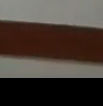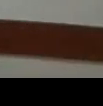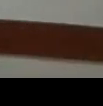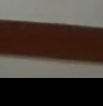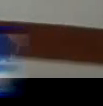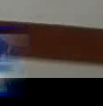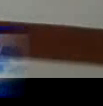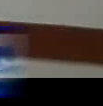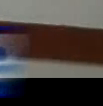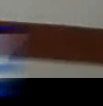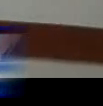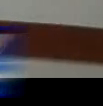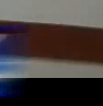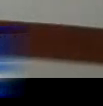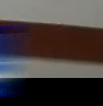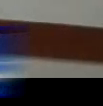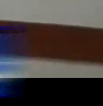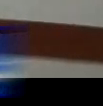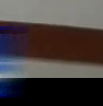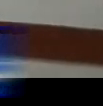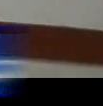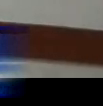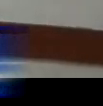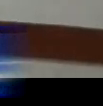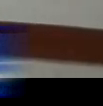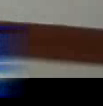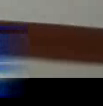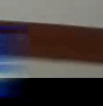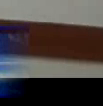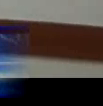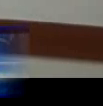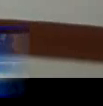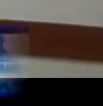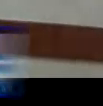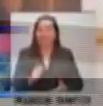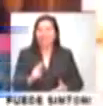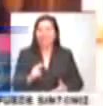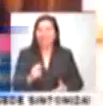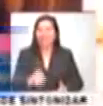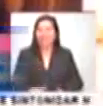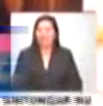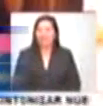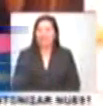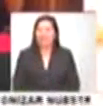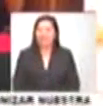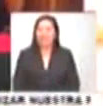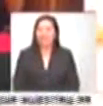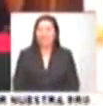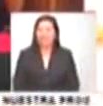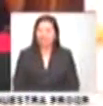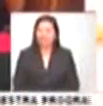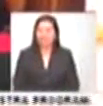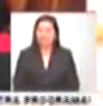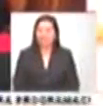Recibiendo un mérito a lo que venimos laborando, ¿no? Trabajando. Y bueno, para nosotros es un